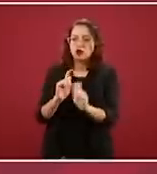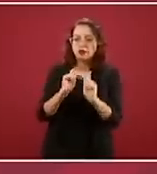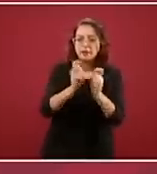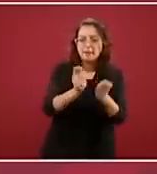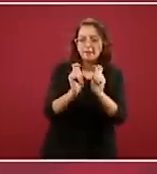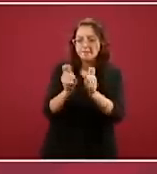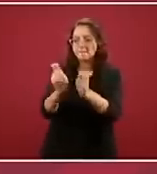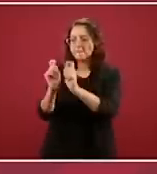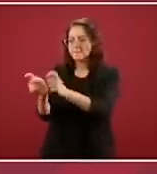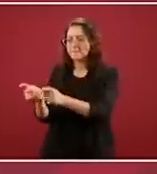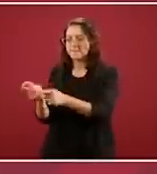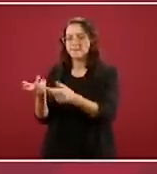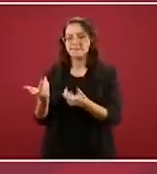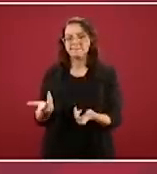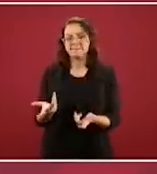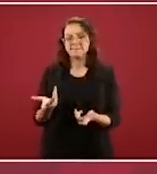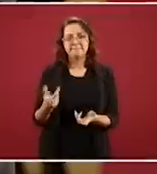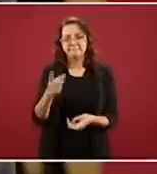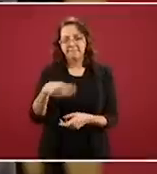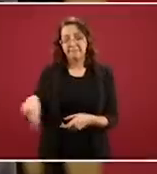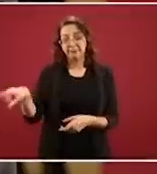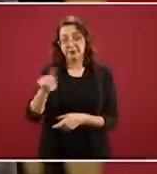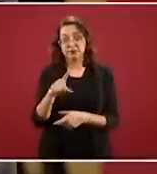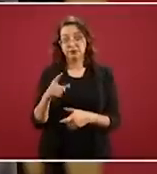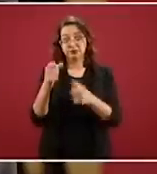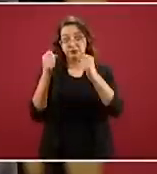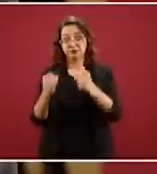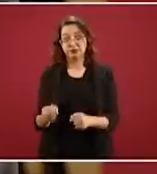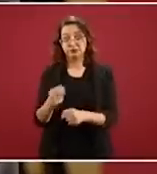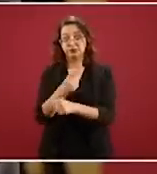de la seguridad pública.